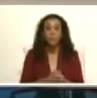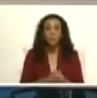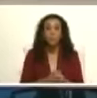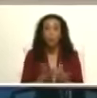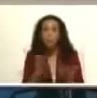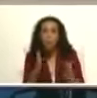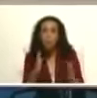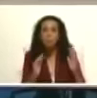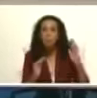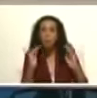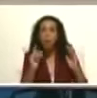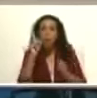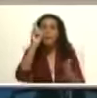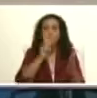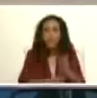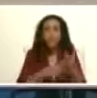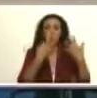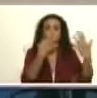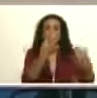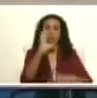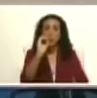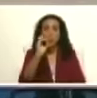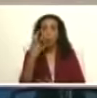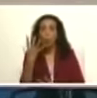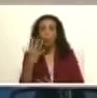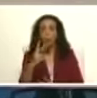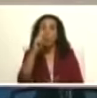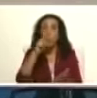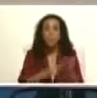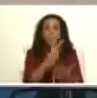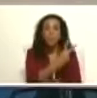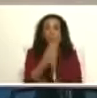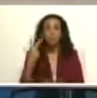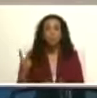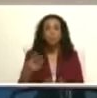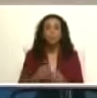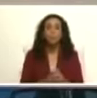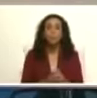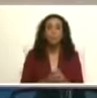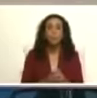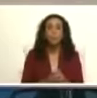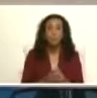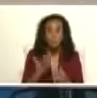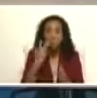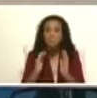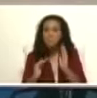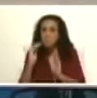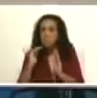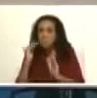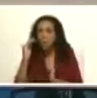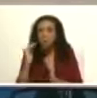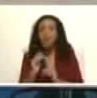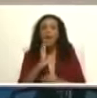una leve mejoría, 1.804. 2022, una buena mejoría,